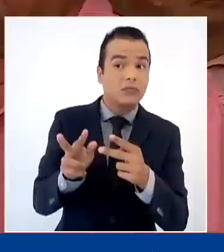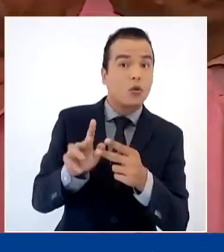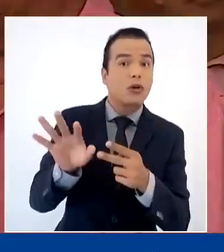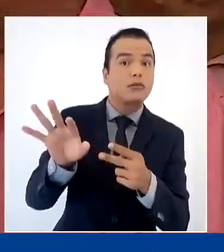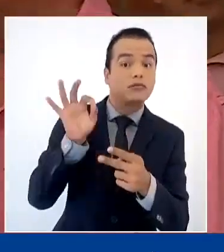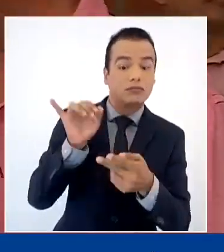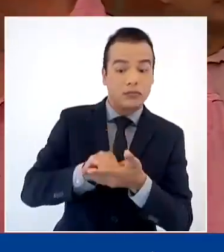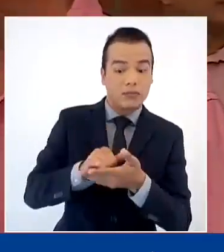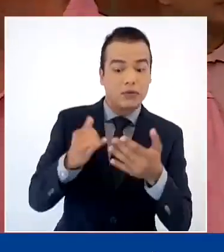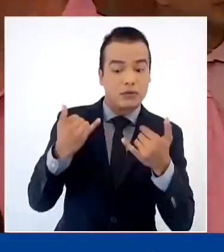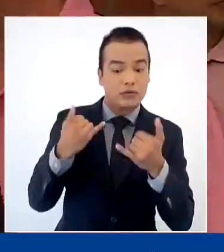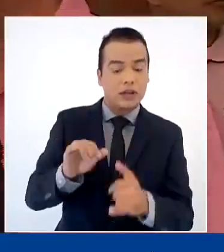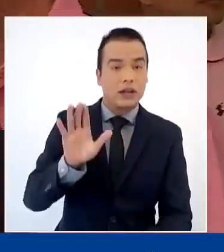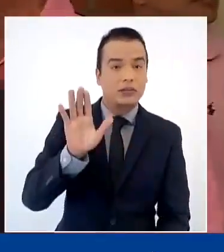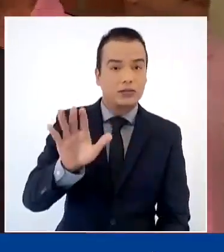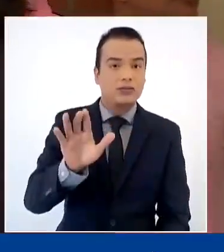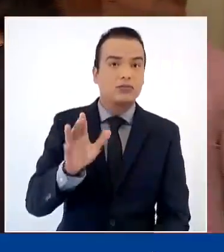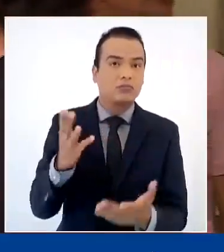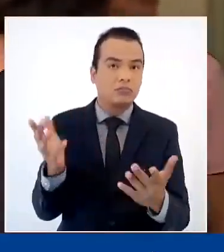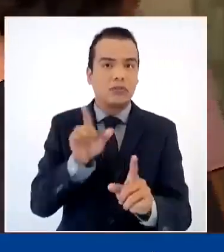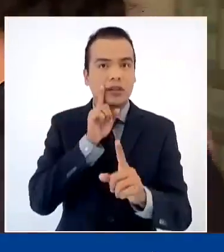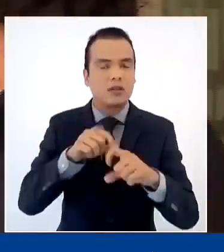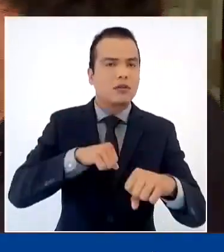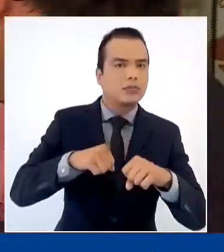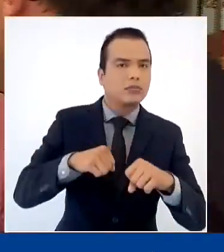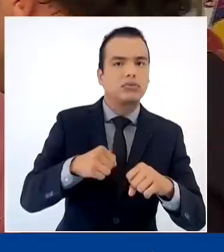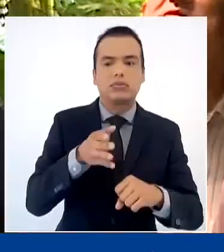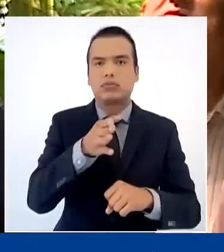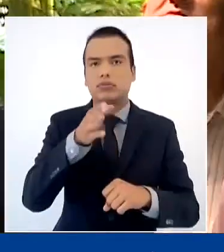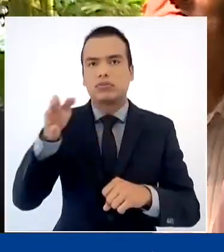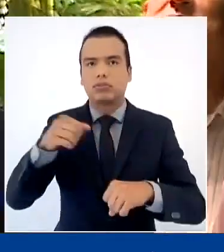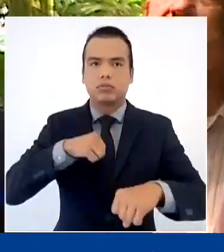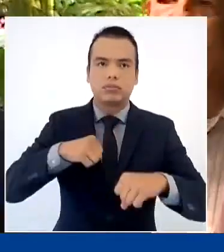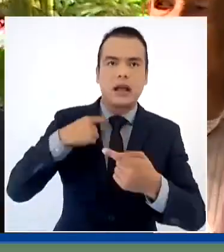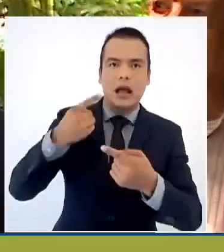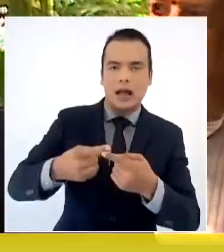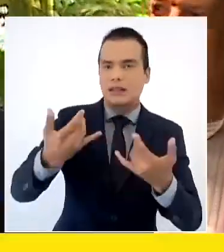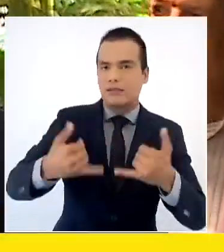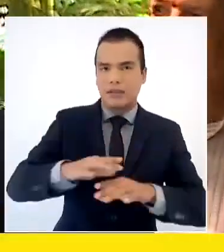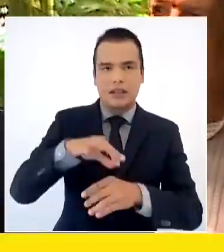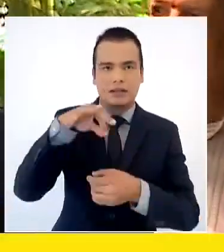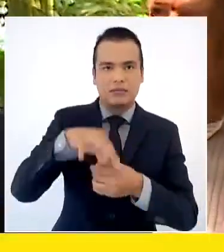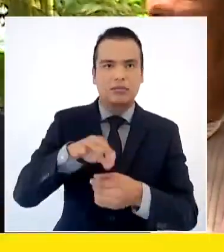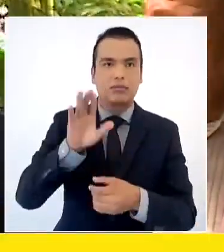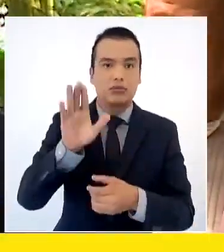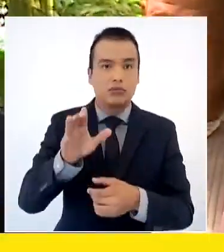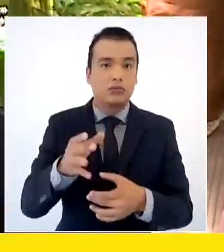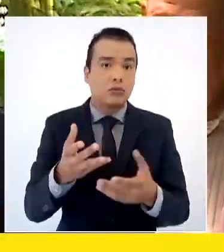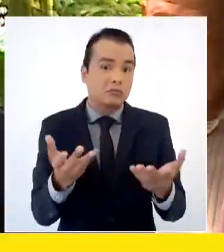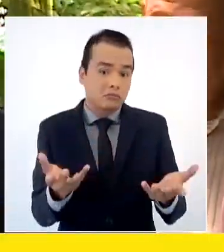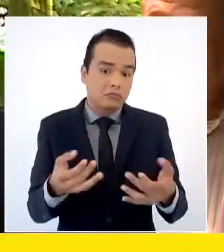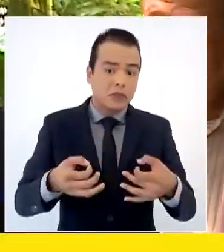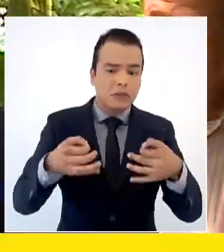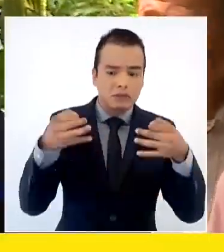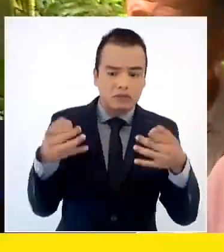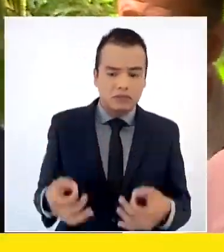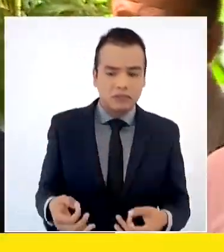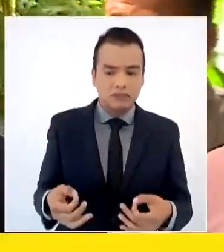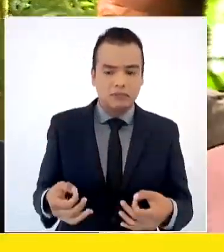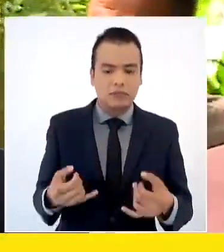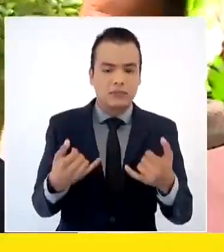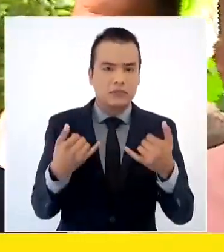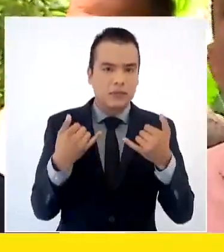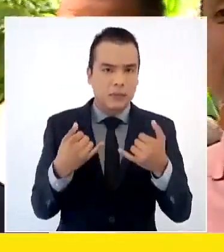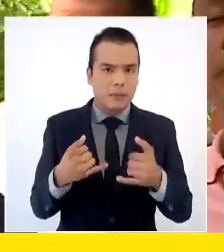recorriendo las calles y haciendo proselitismo hasta el final de la contienda electoral no descartamos en ningún momento que sean encuestadoras que